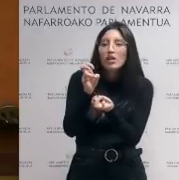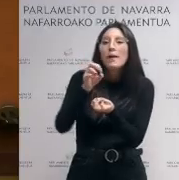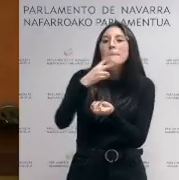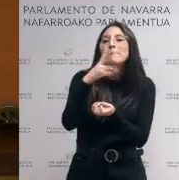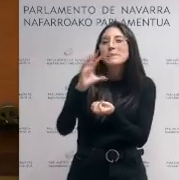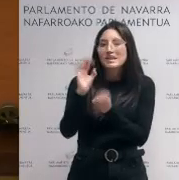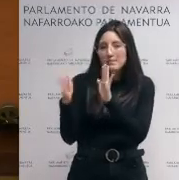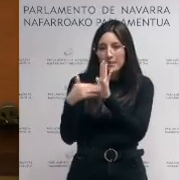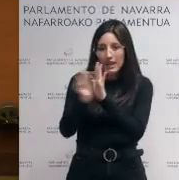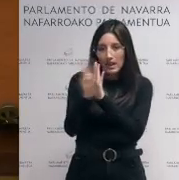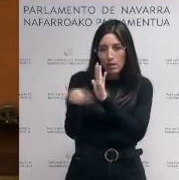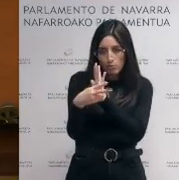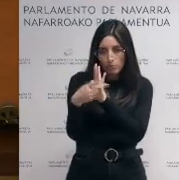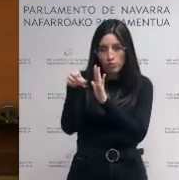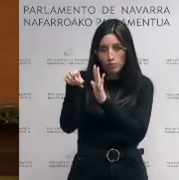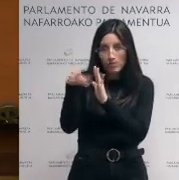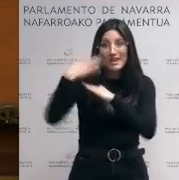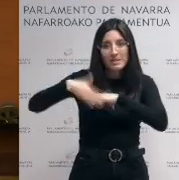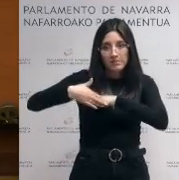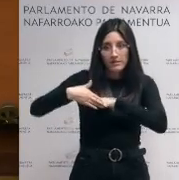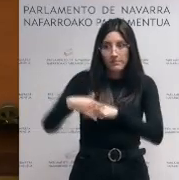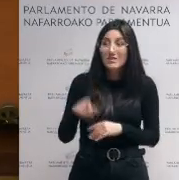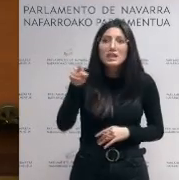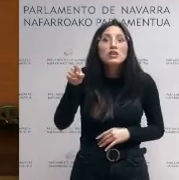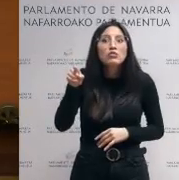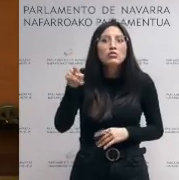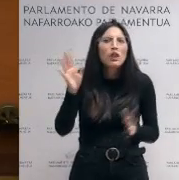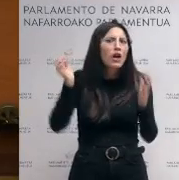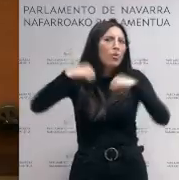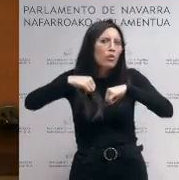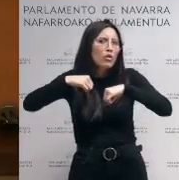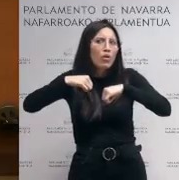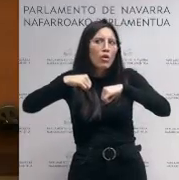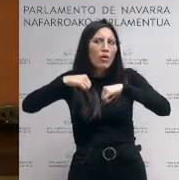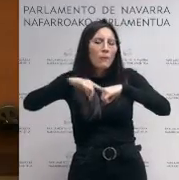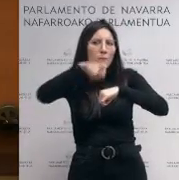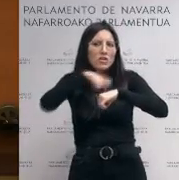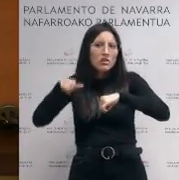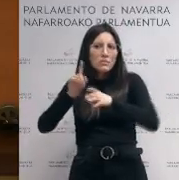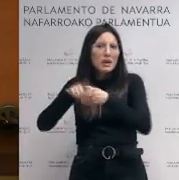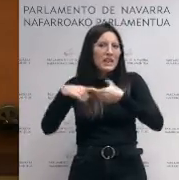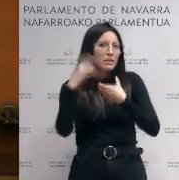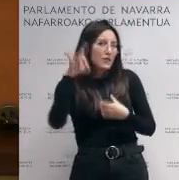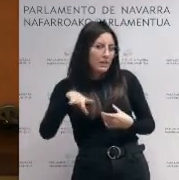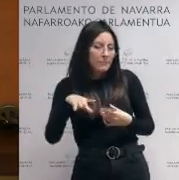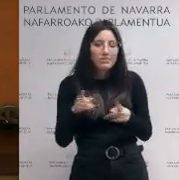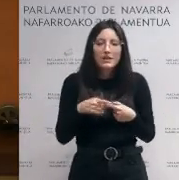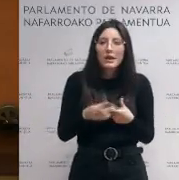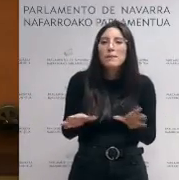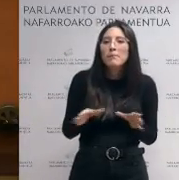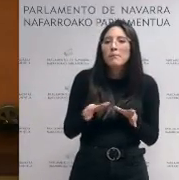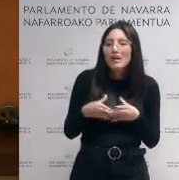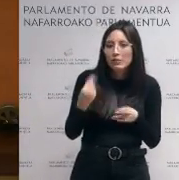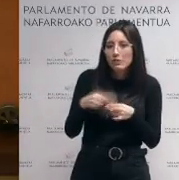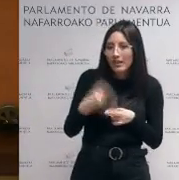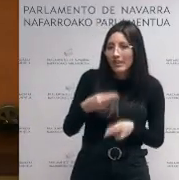Y este anuncio se ha producido tras un acuerdo. ¿Un acuerdo entre quiénes? ¿Entre qué formaciones políticas? Pues entre el Partido Nacionalista Vasco, entre